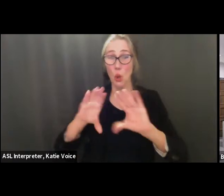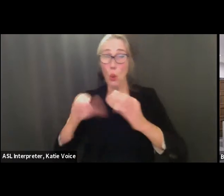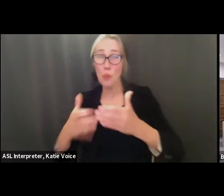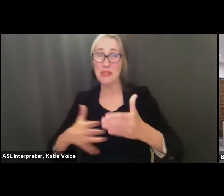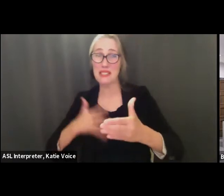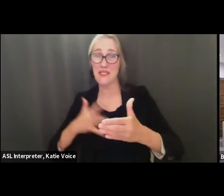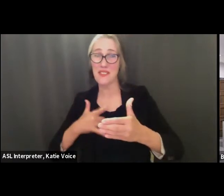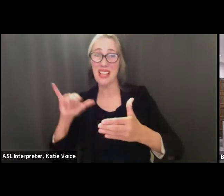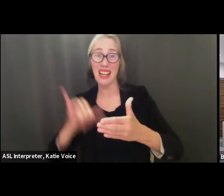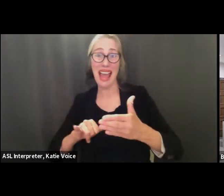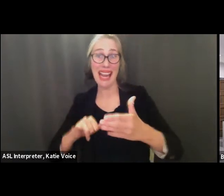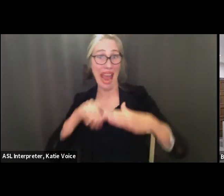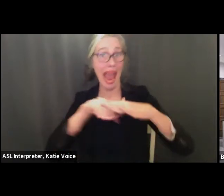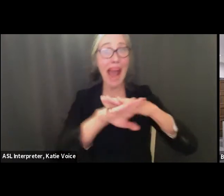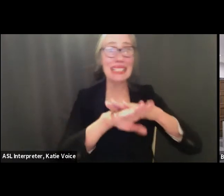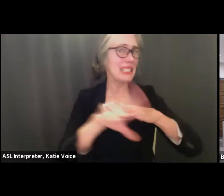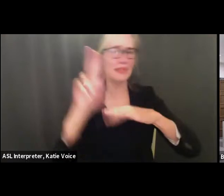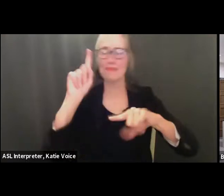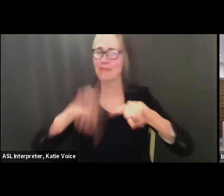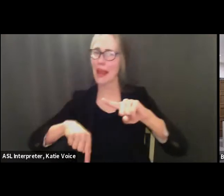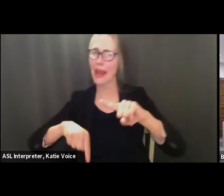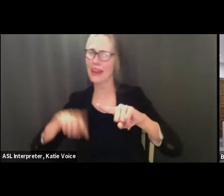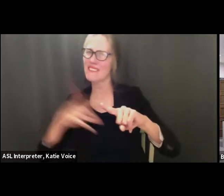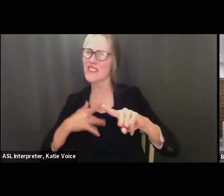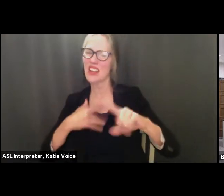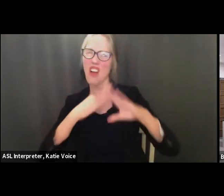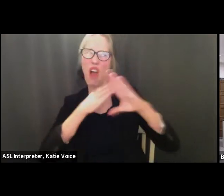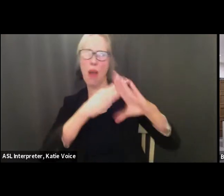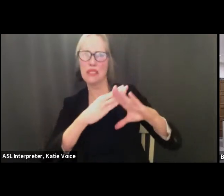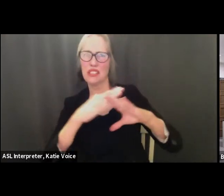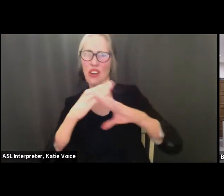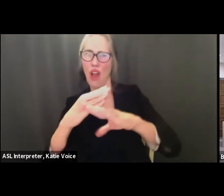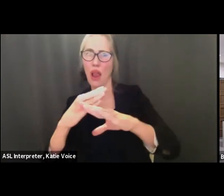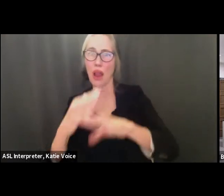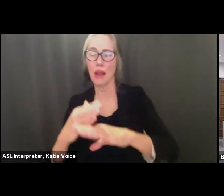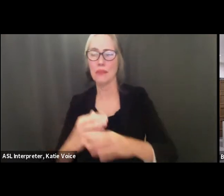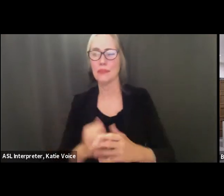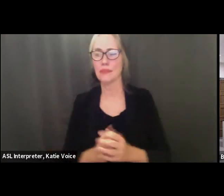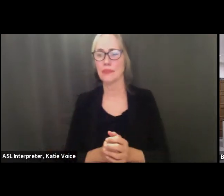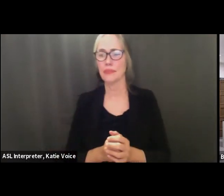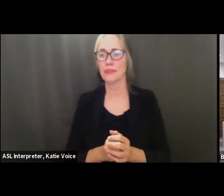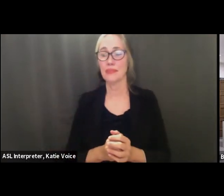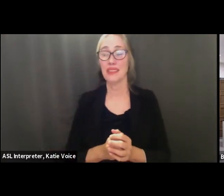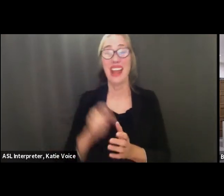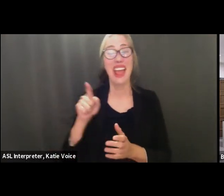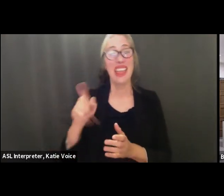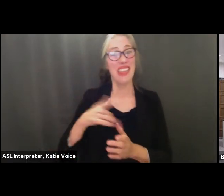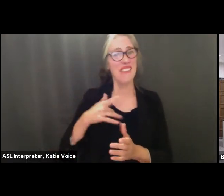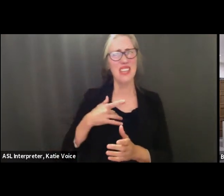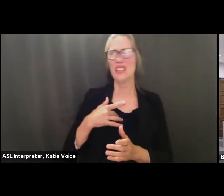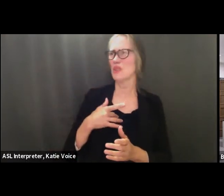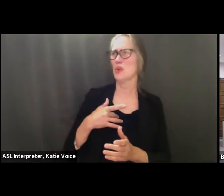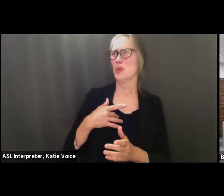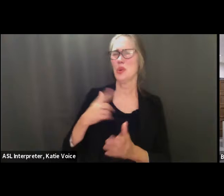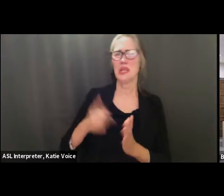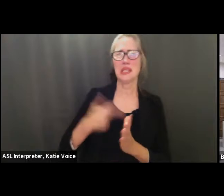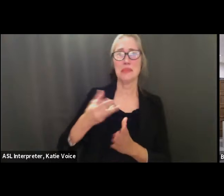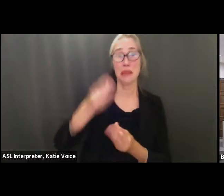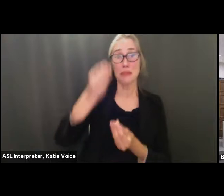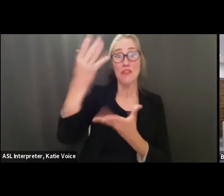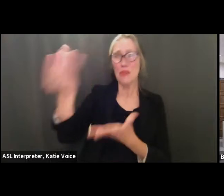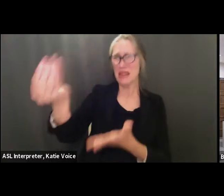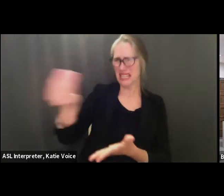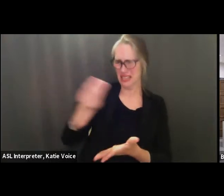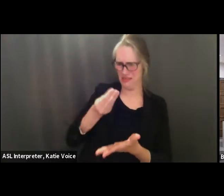compartir información que no es correcta o información sumamente incompleta. En días pasados comprobamos que este grupo se